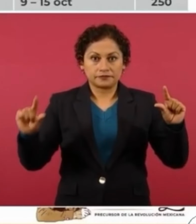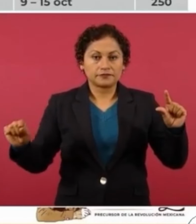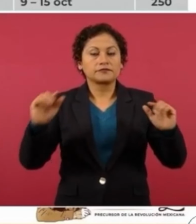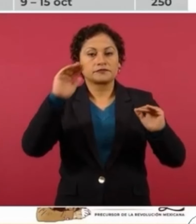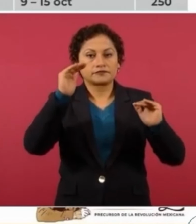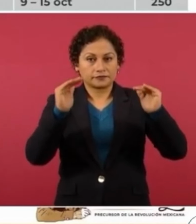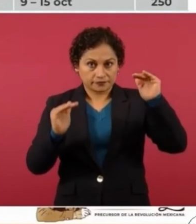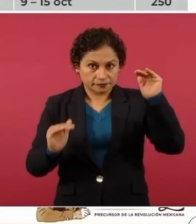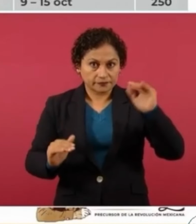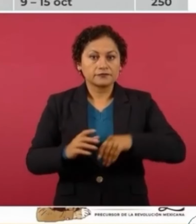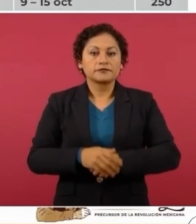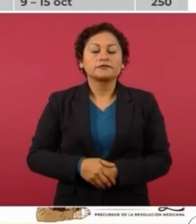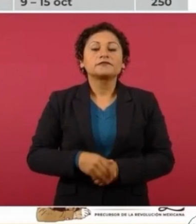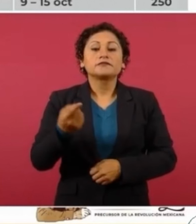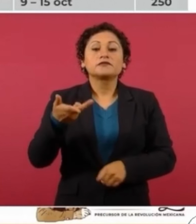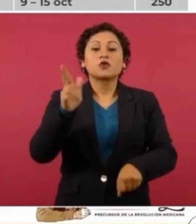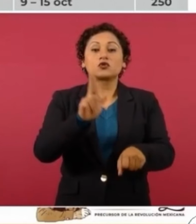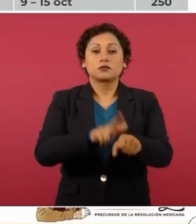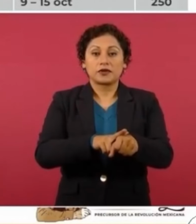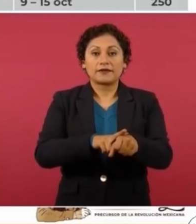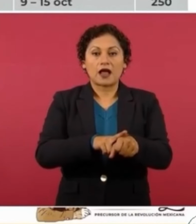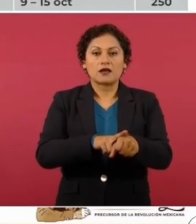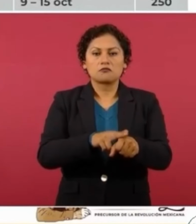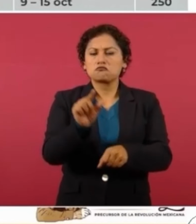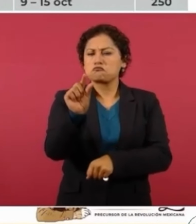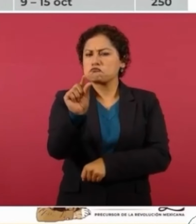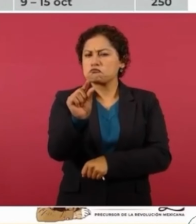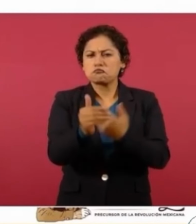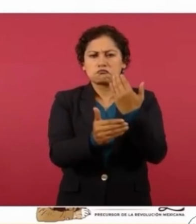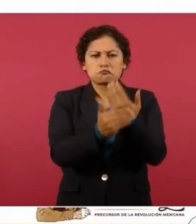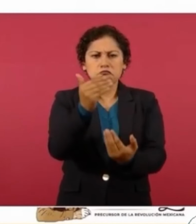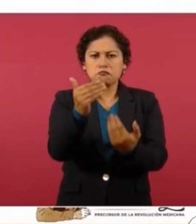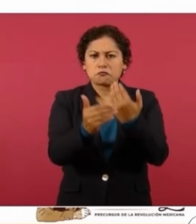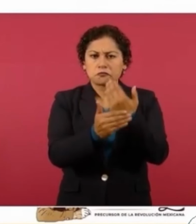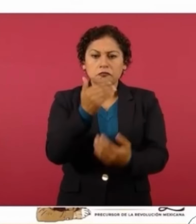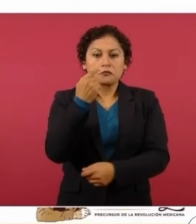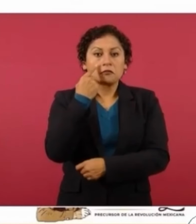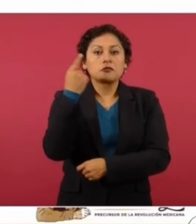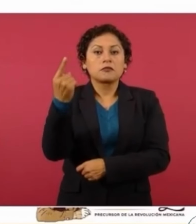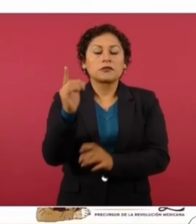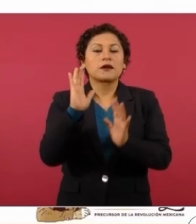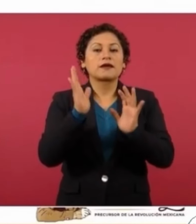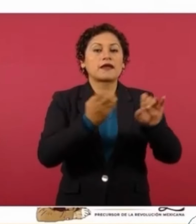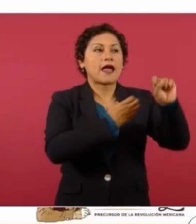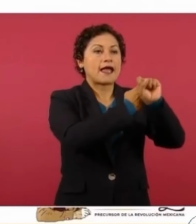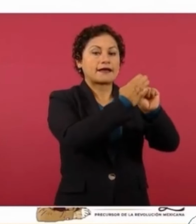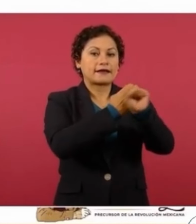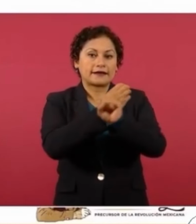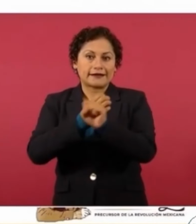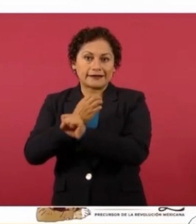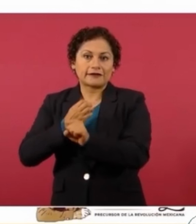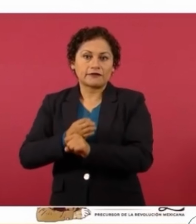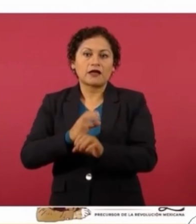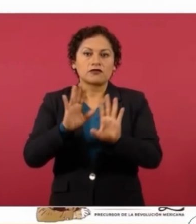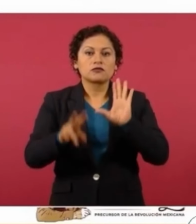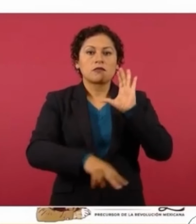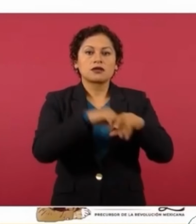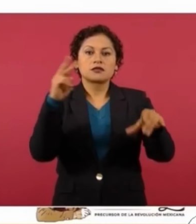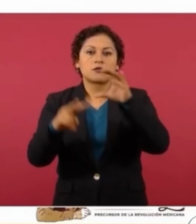ocupación hospitalaria se mantiene en mínimos. Ya hemos dicho que en la gran mayoría de las entidades federativas están prácticamente